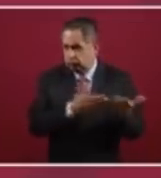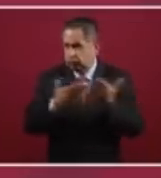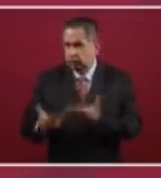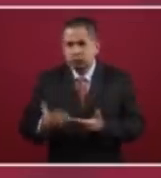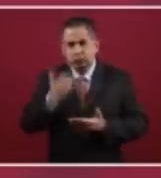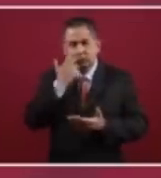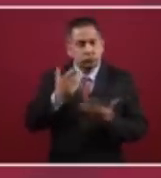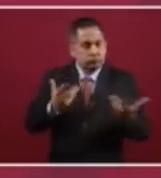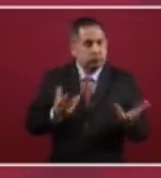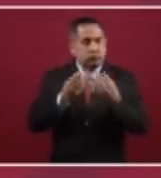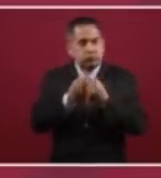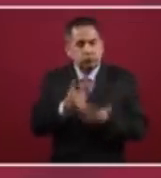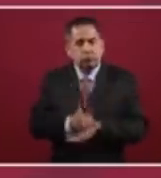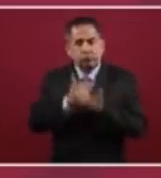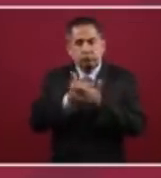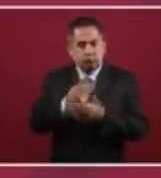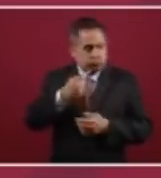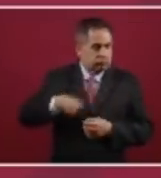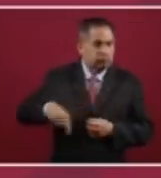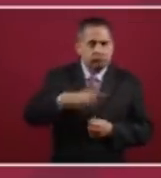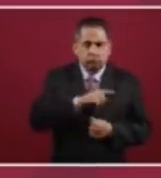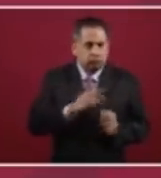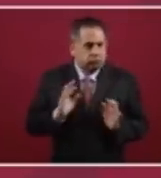quieran ayudarnos a